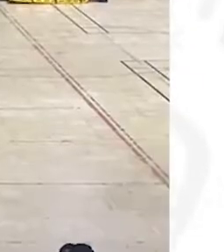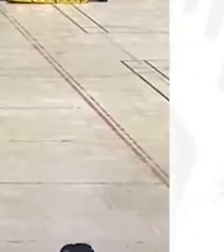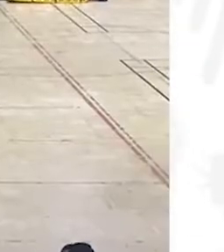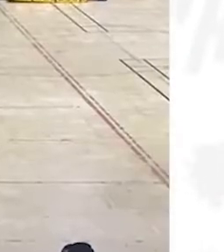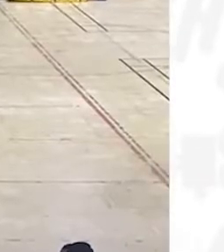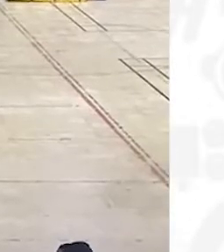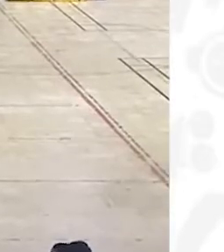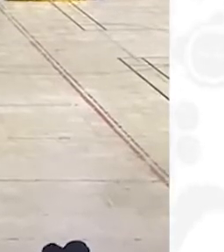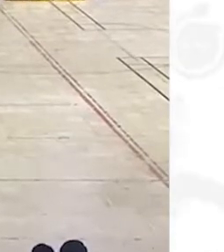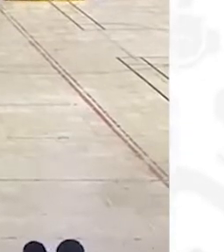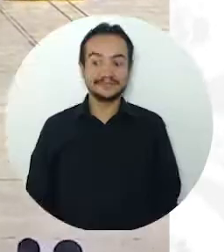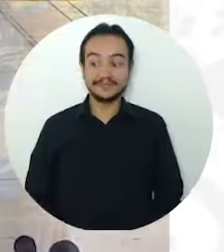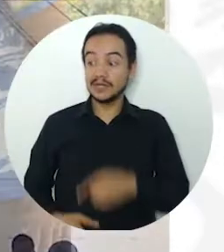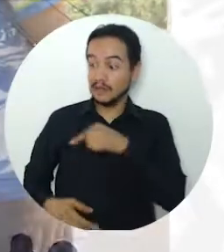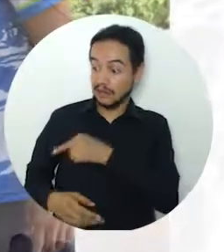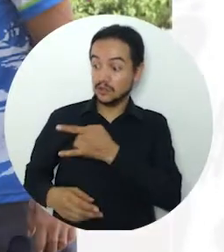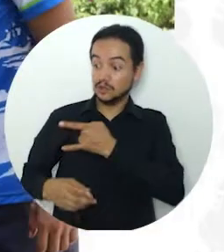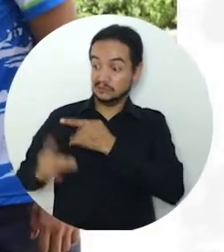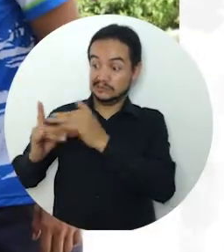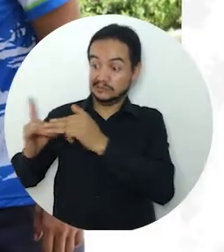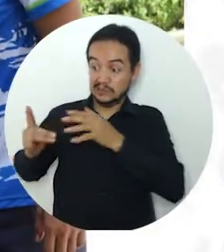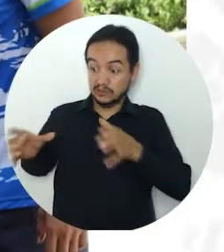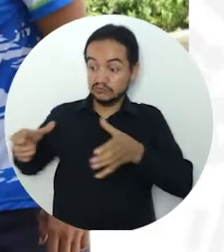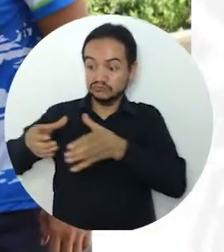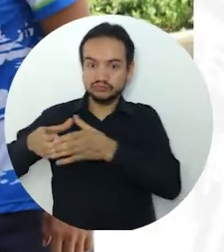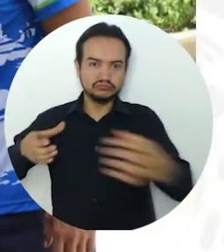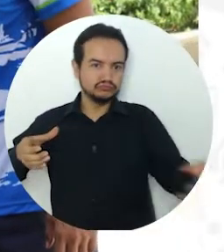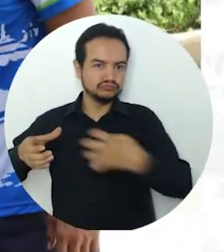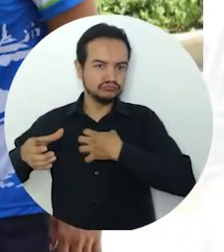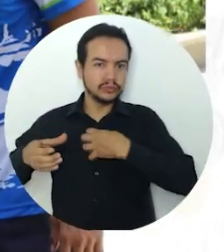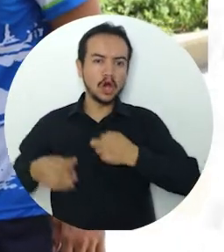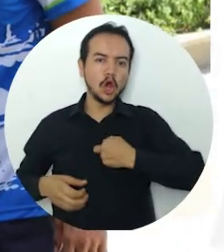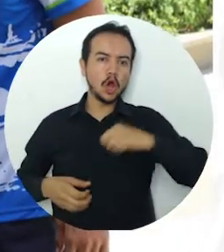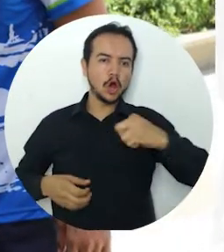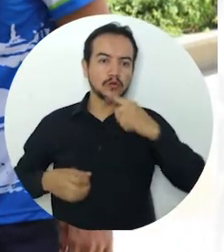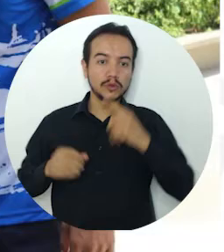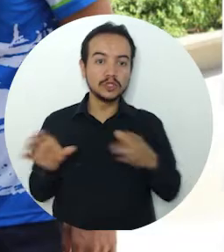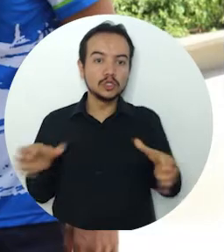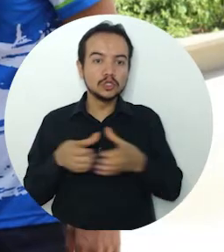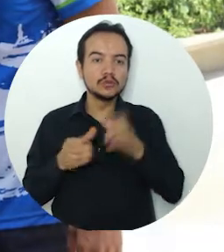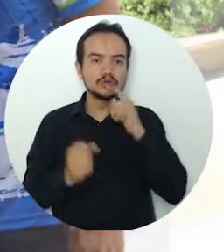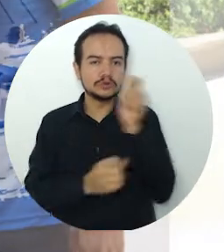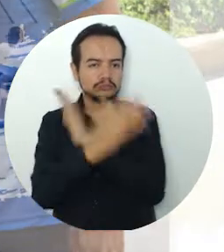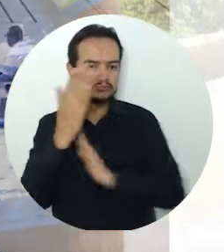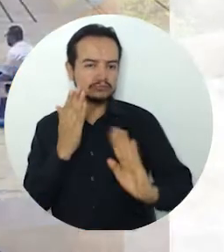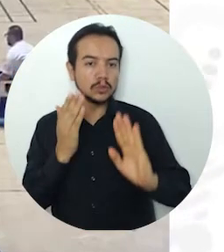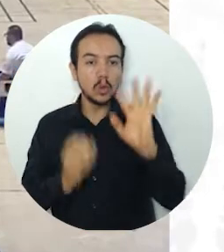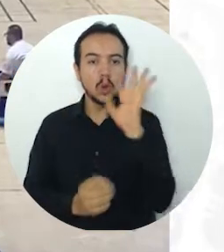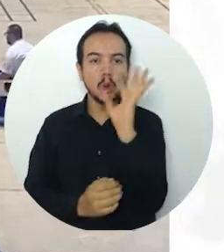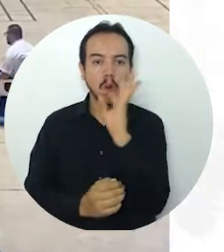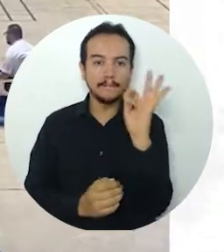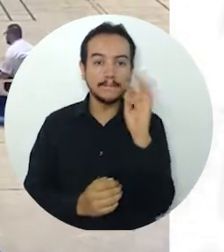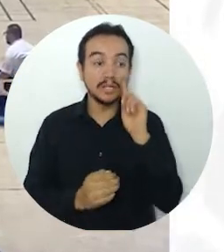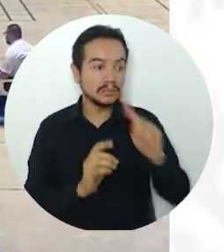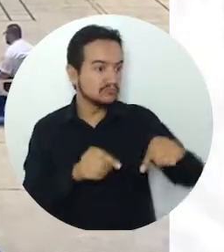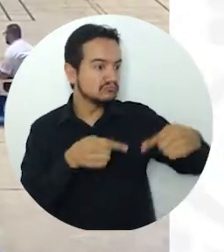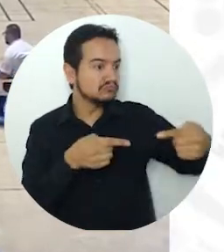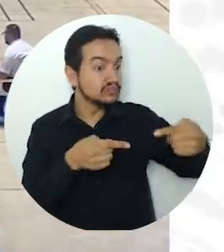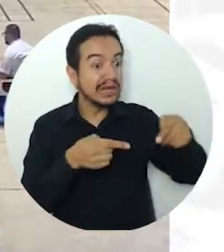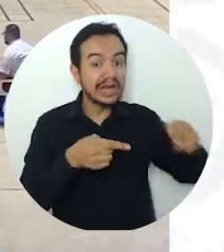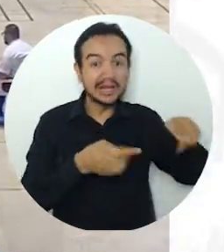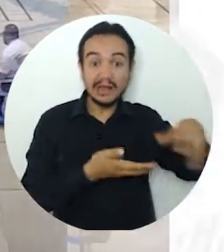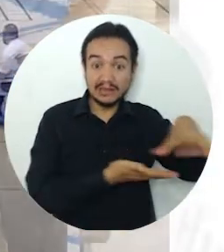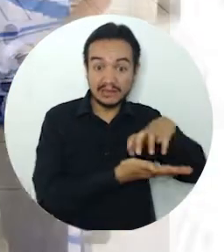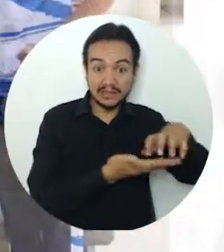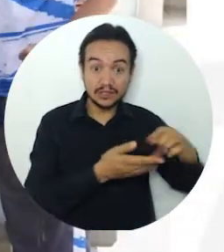La Alma Mater logró una presea de oro en Comité Equipo Masculino Intermedio, venciendo a la Universidad del Atlántico, con estudiantes